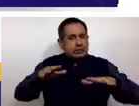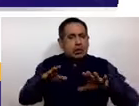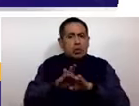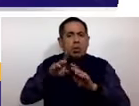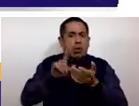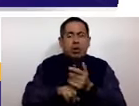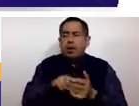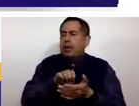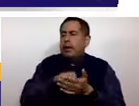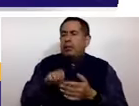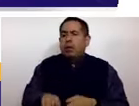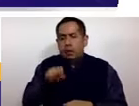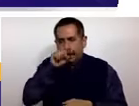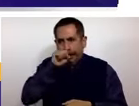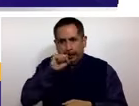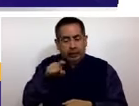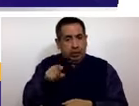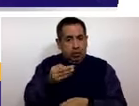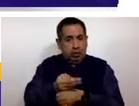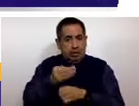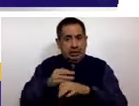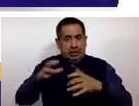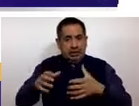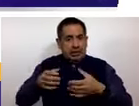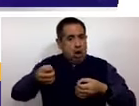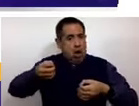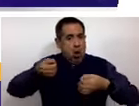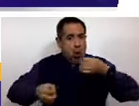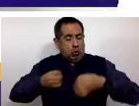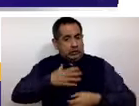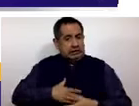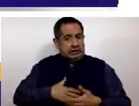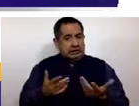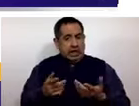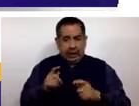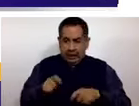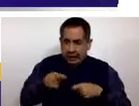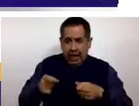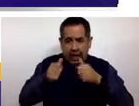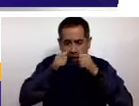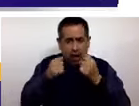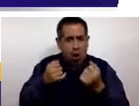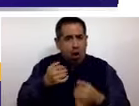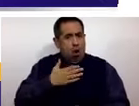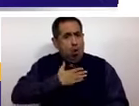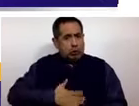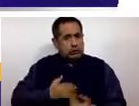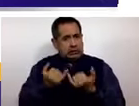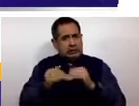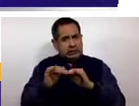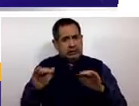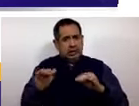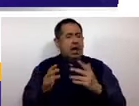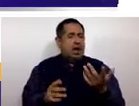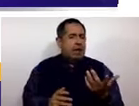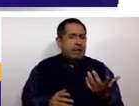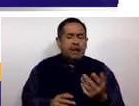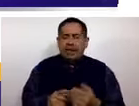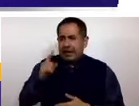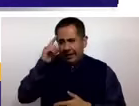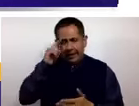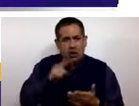el área, pues en esta área, ¿no? En el área de la justicia, de la impartición de justicia, etcétera, creo que siempre se pide